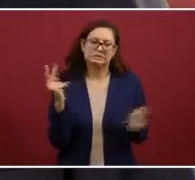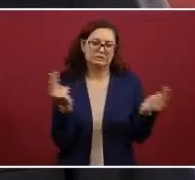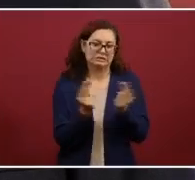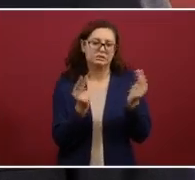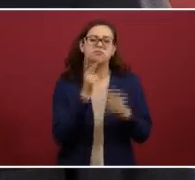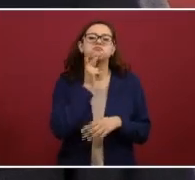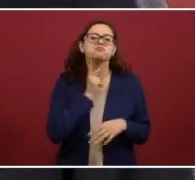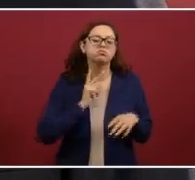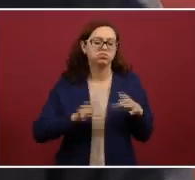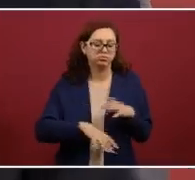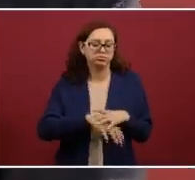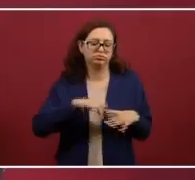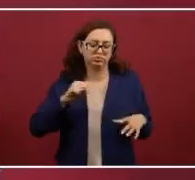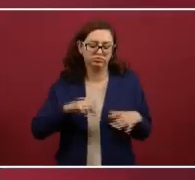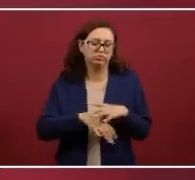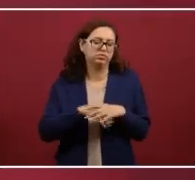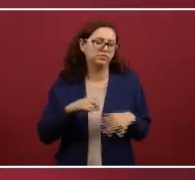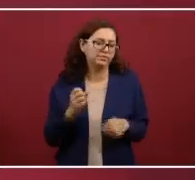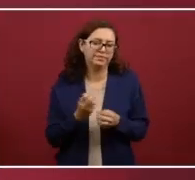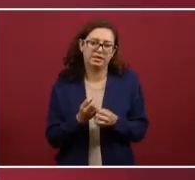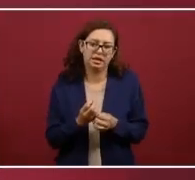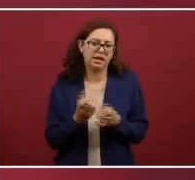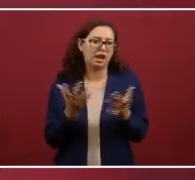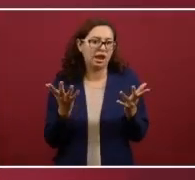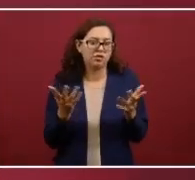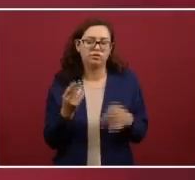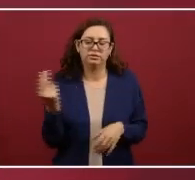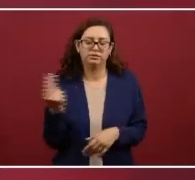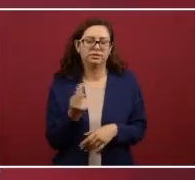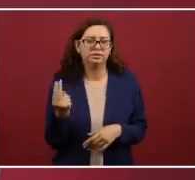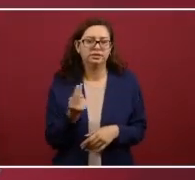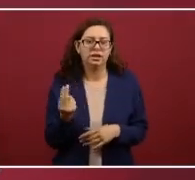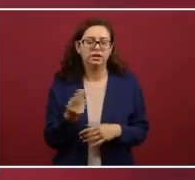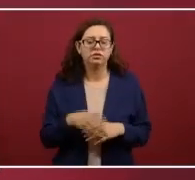porque la crisis